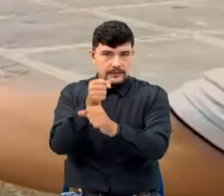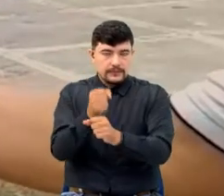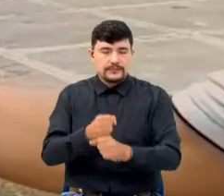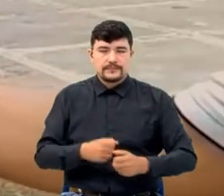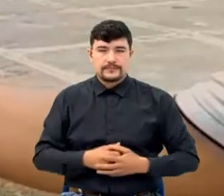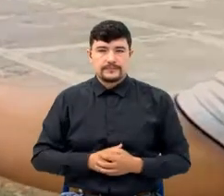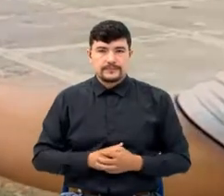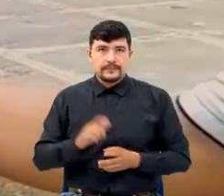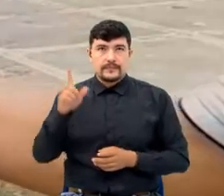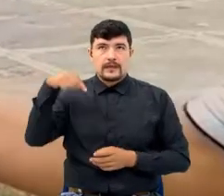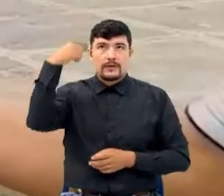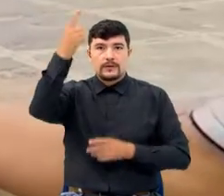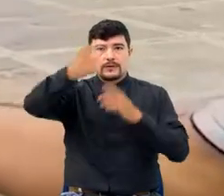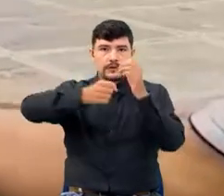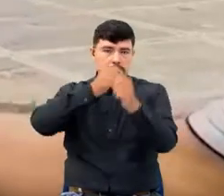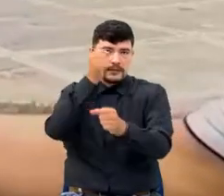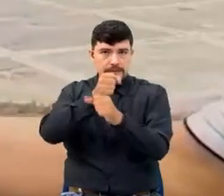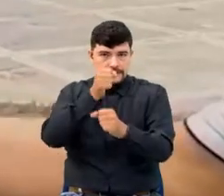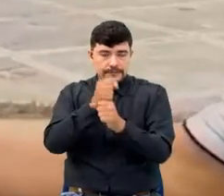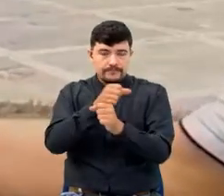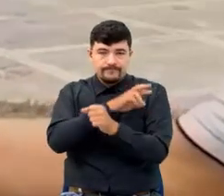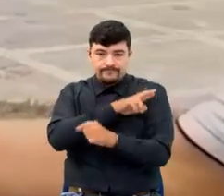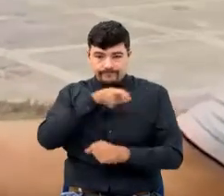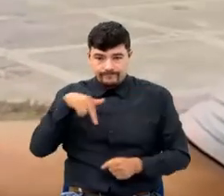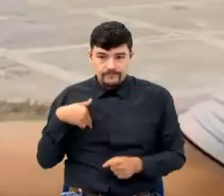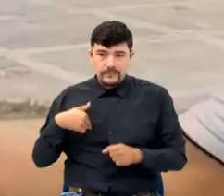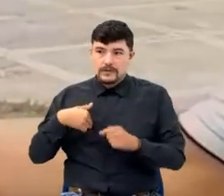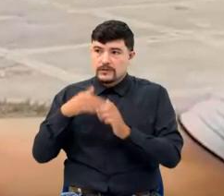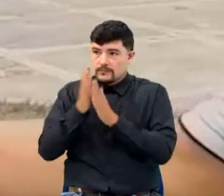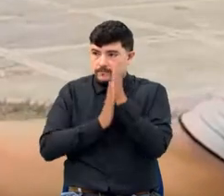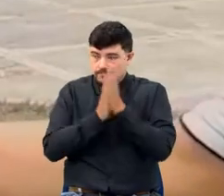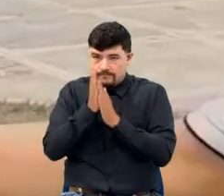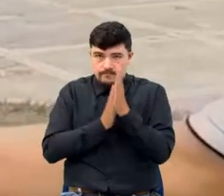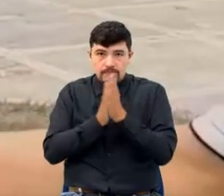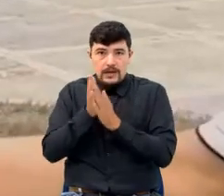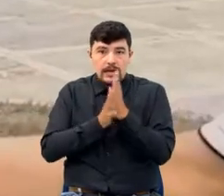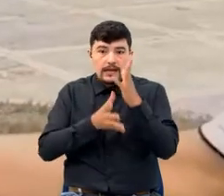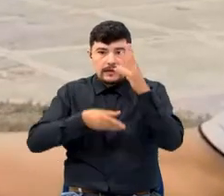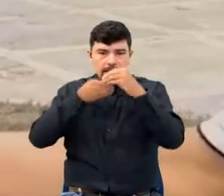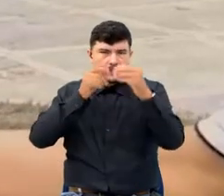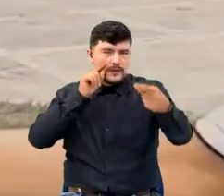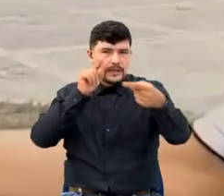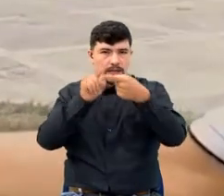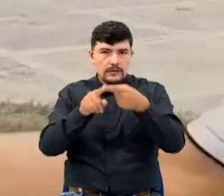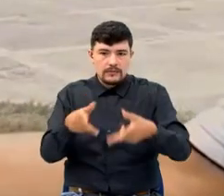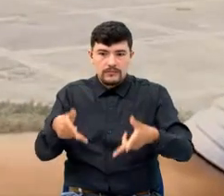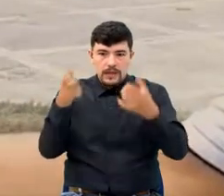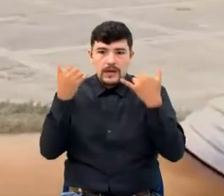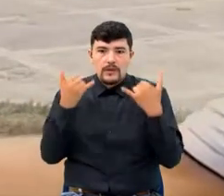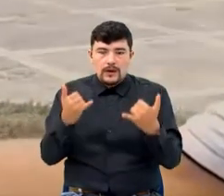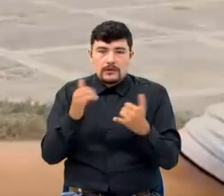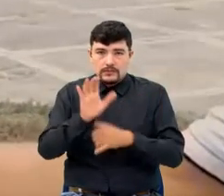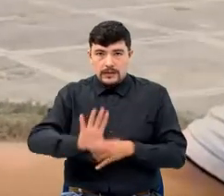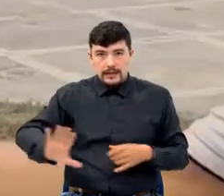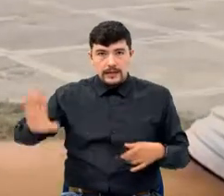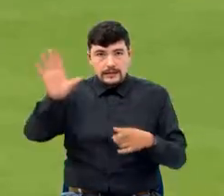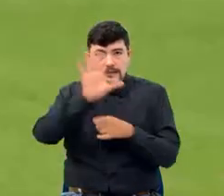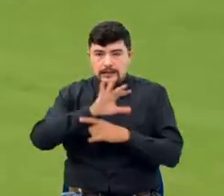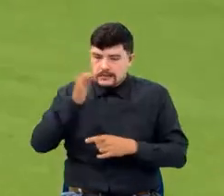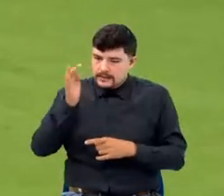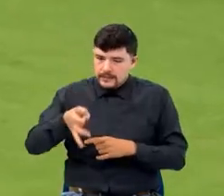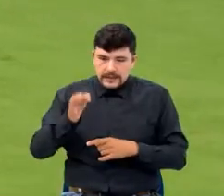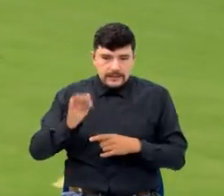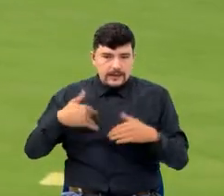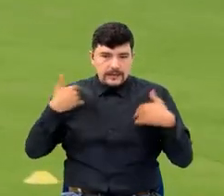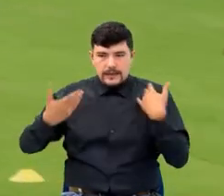otro año tendremos nuevas expectativas y lograr los objetivos, que pasen diciembre con sus familias,